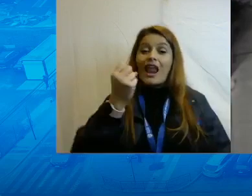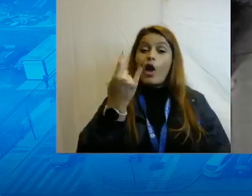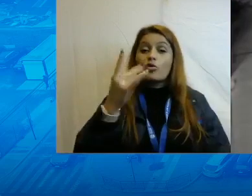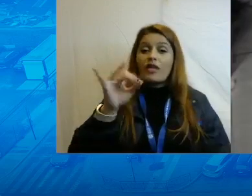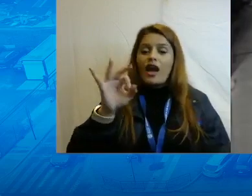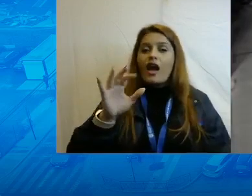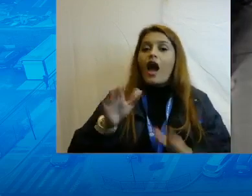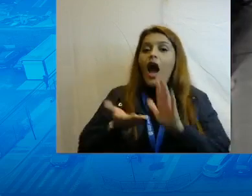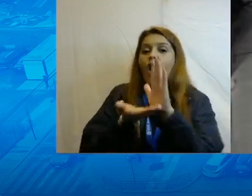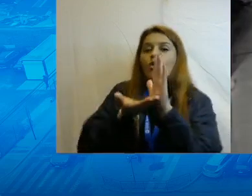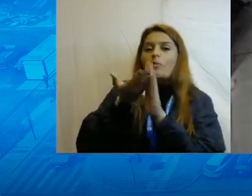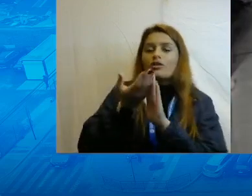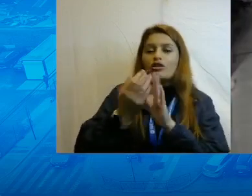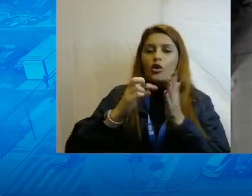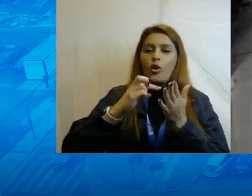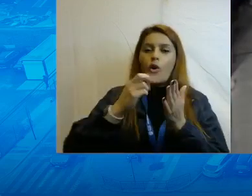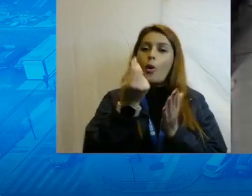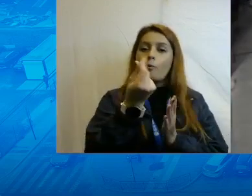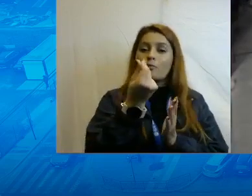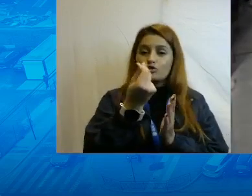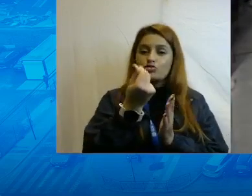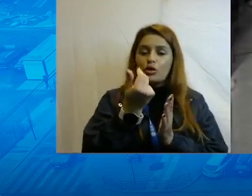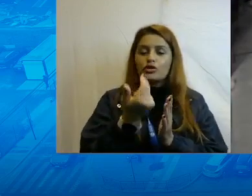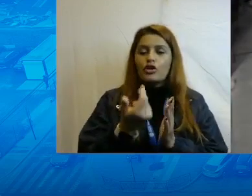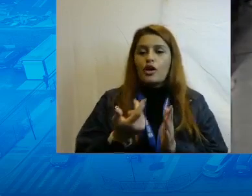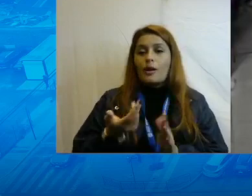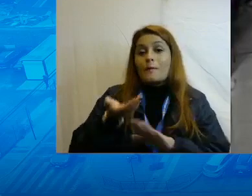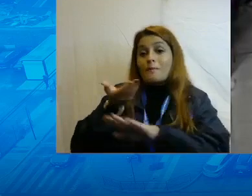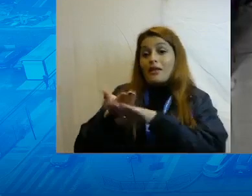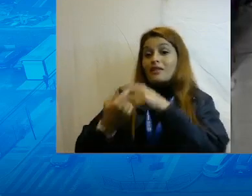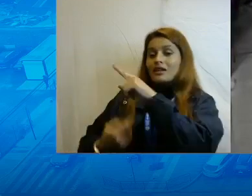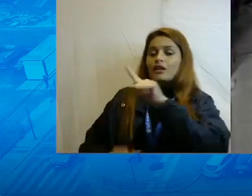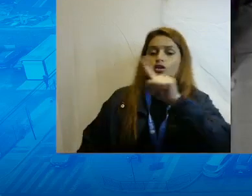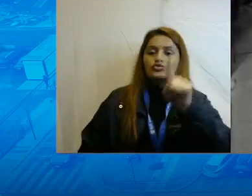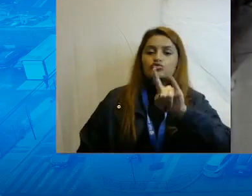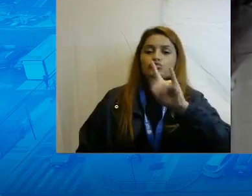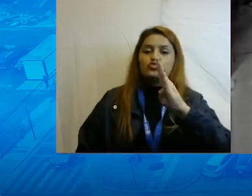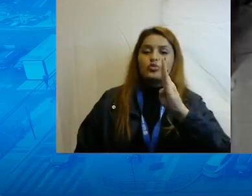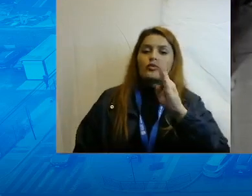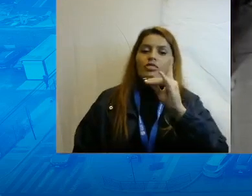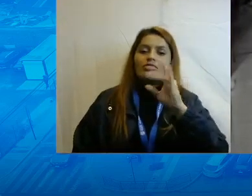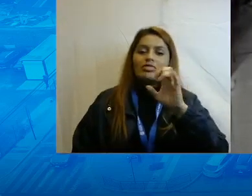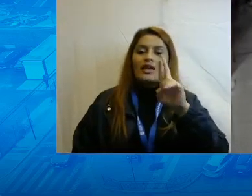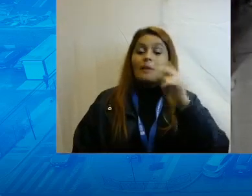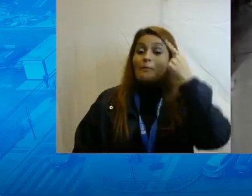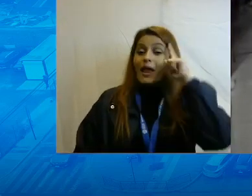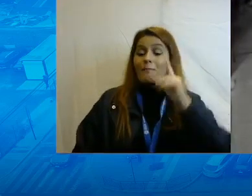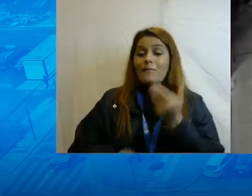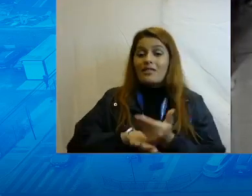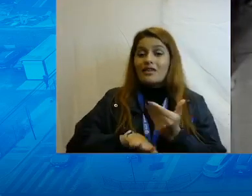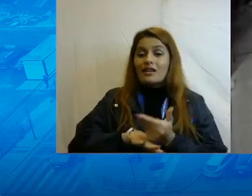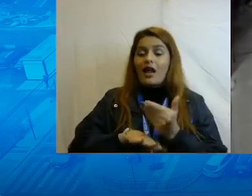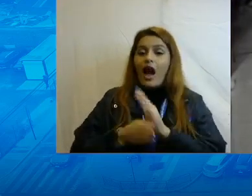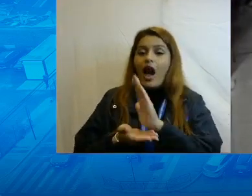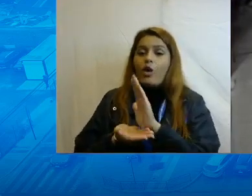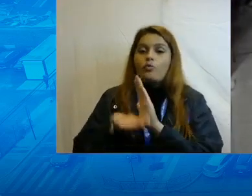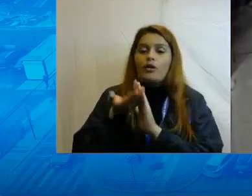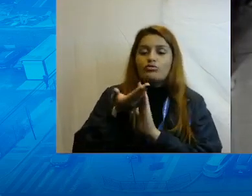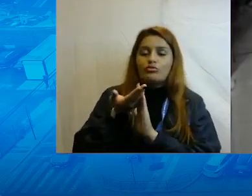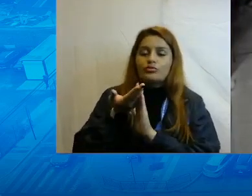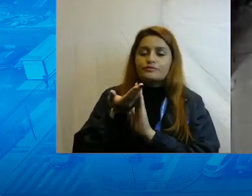de presupuesto que nos tocó ir al gobierno regional para solicitar el aumento